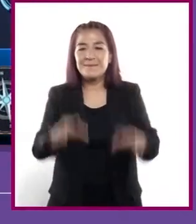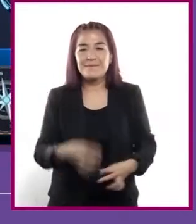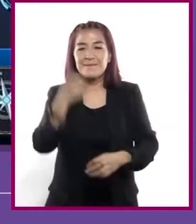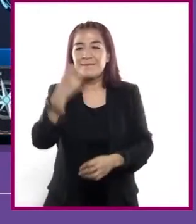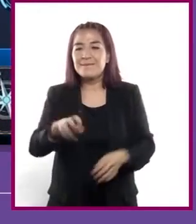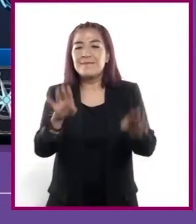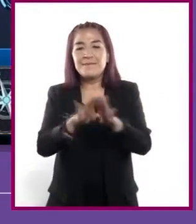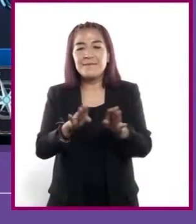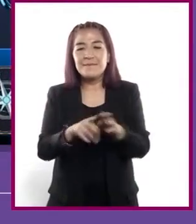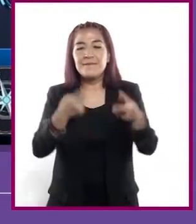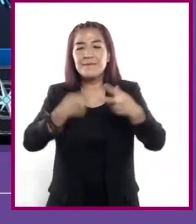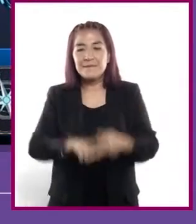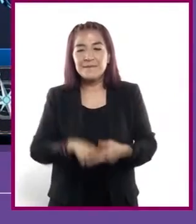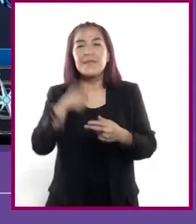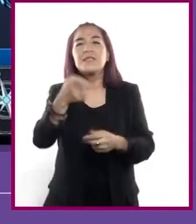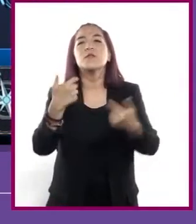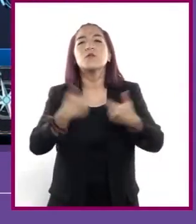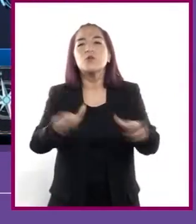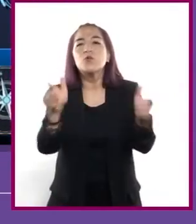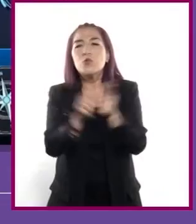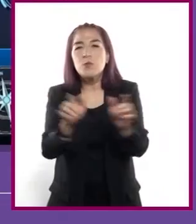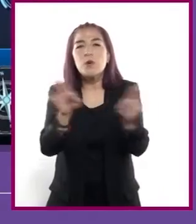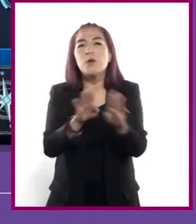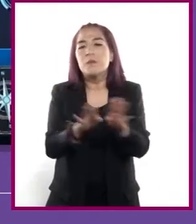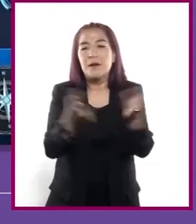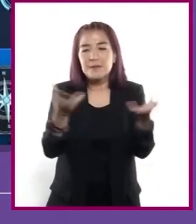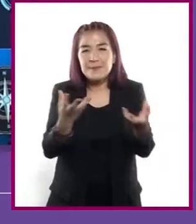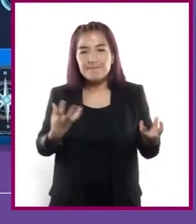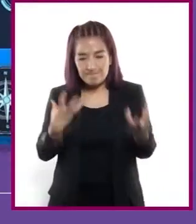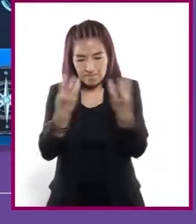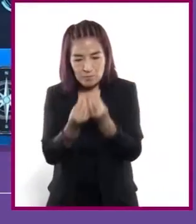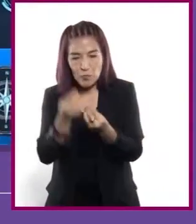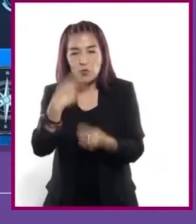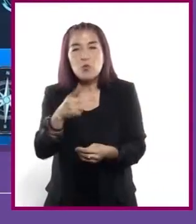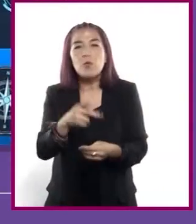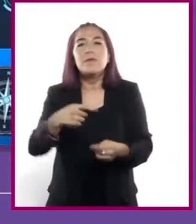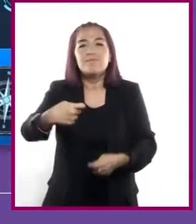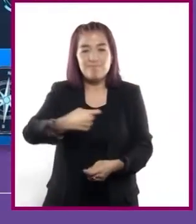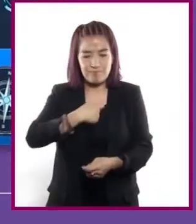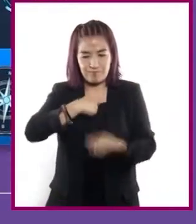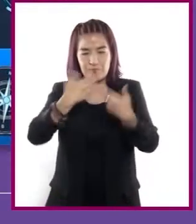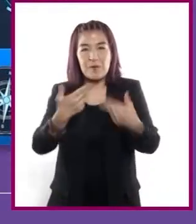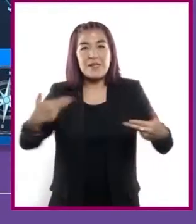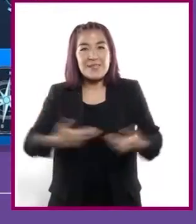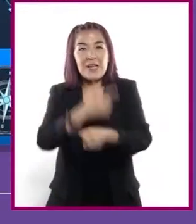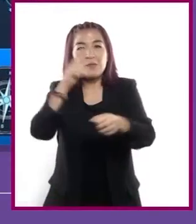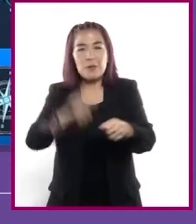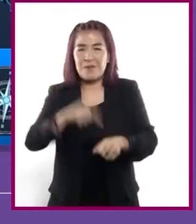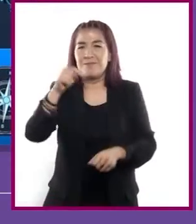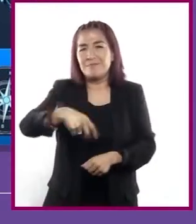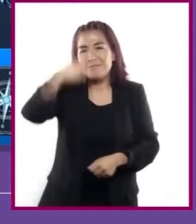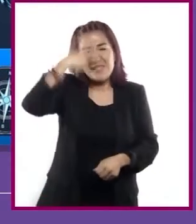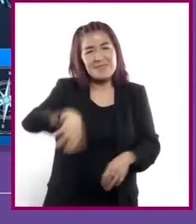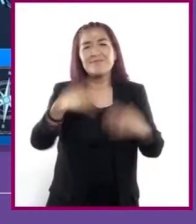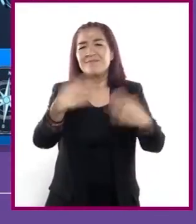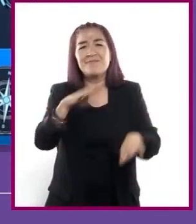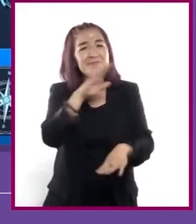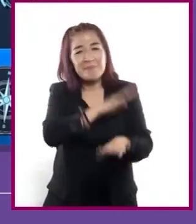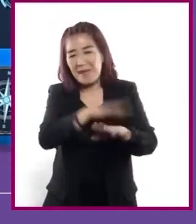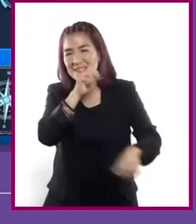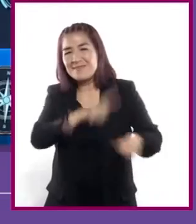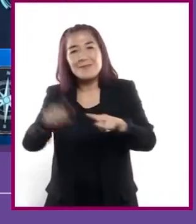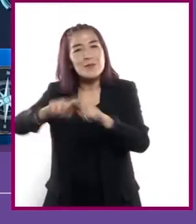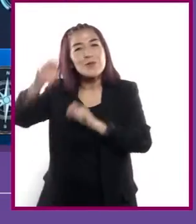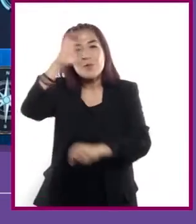conforman una gran variedad de grupos que entretejen la identidad nacional. México es un mosaico, una fusión de culturas